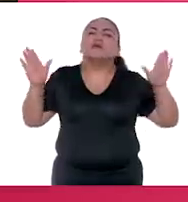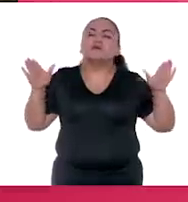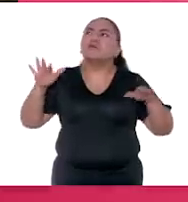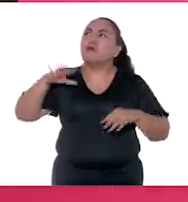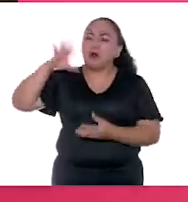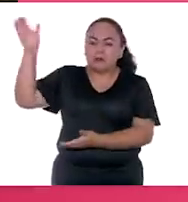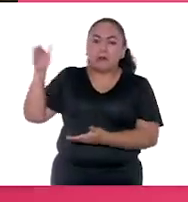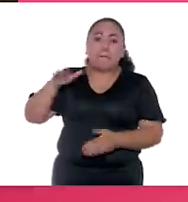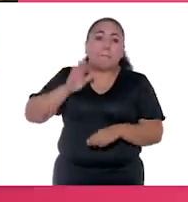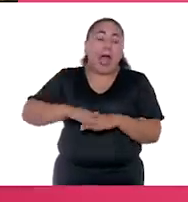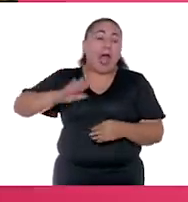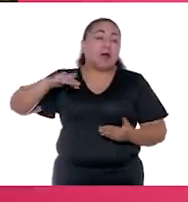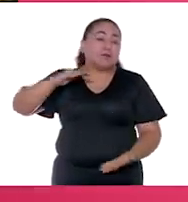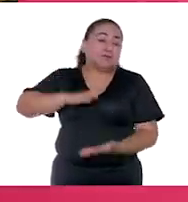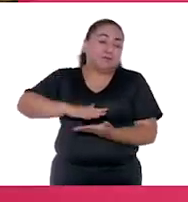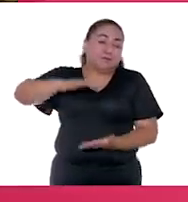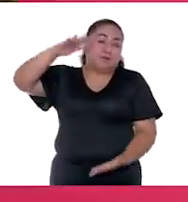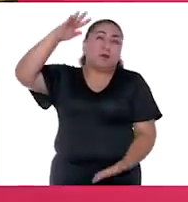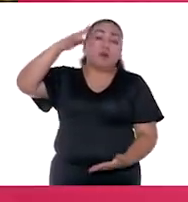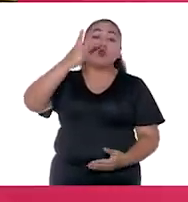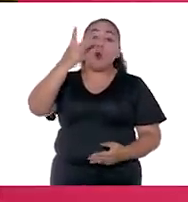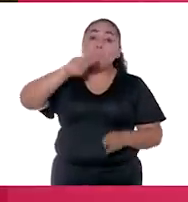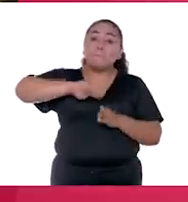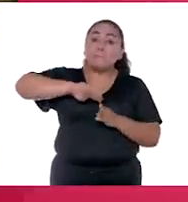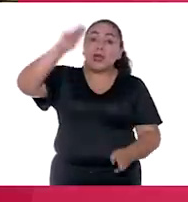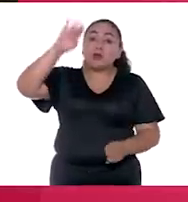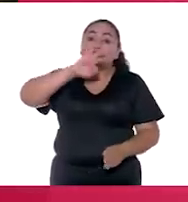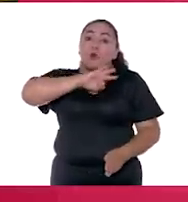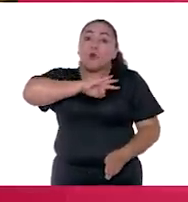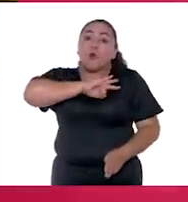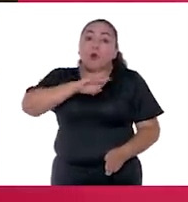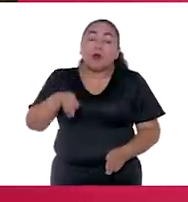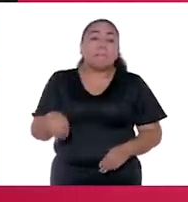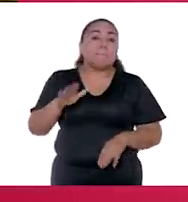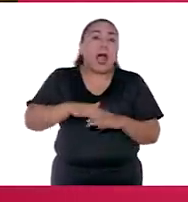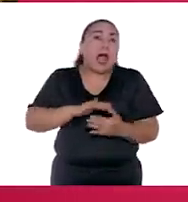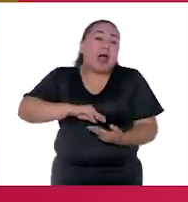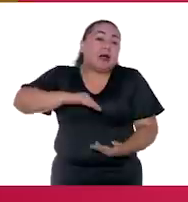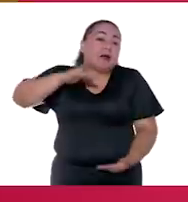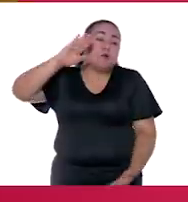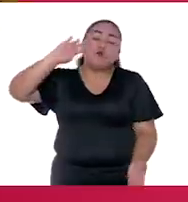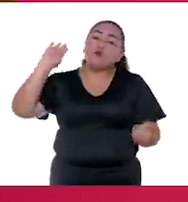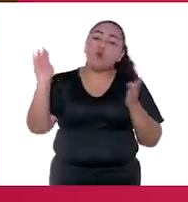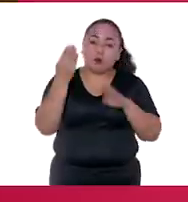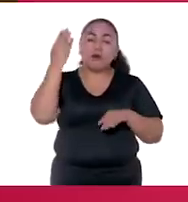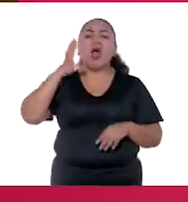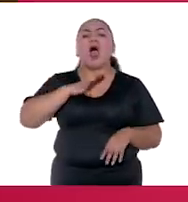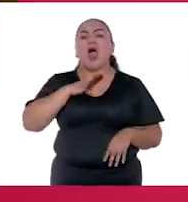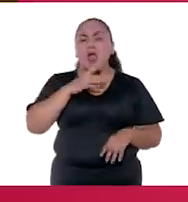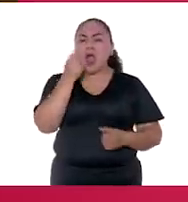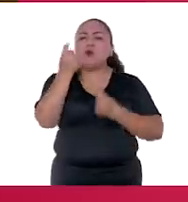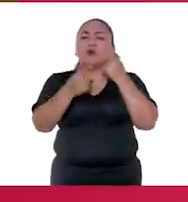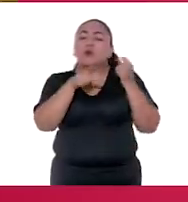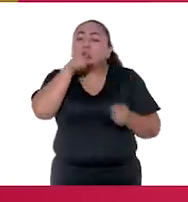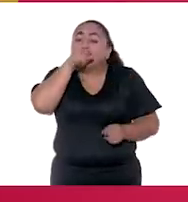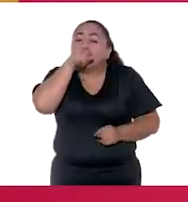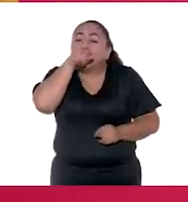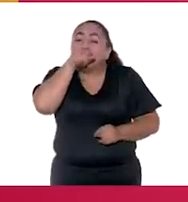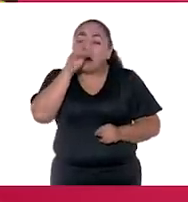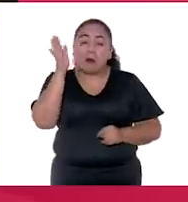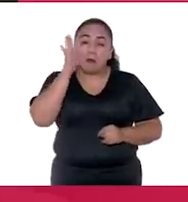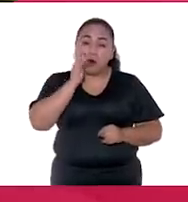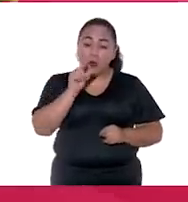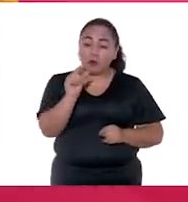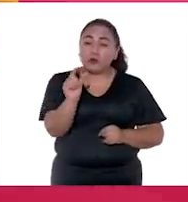Puede alcanzar hasta 2.5 metros de altura. En comparación, hay colibríes que apenas son más grandes que un